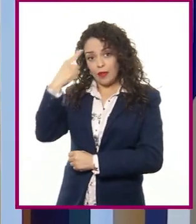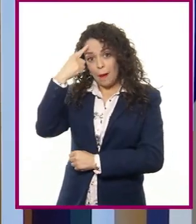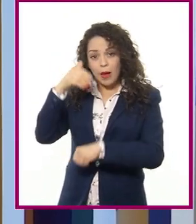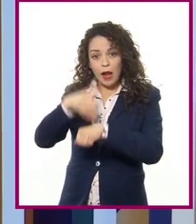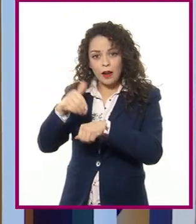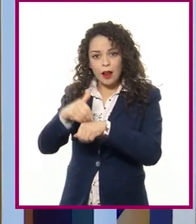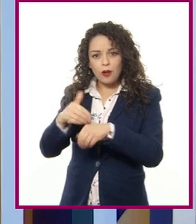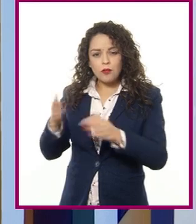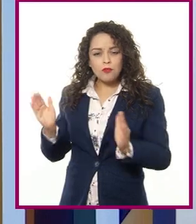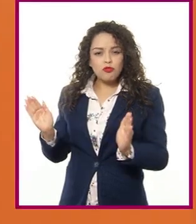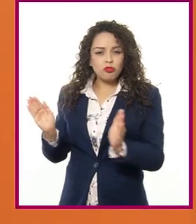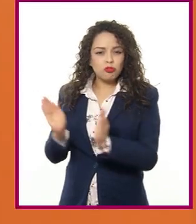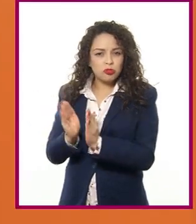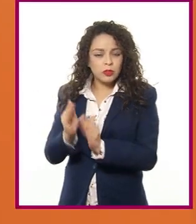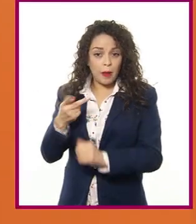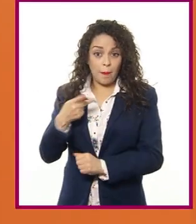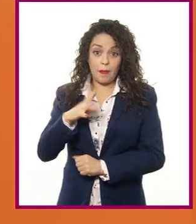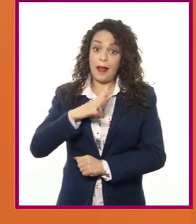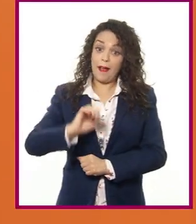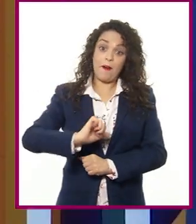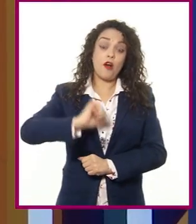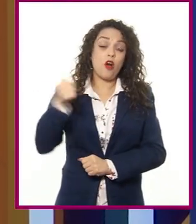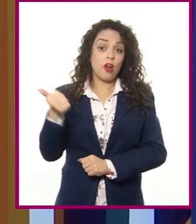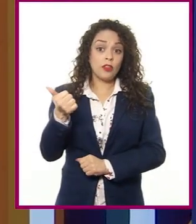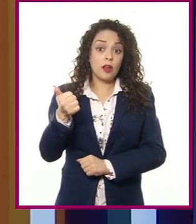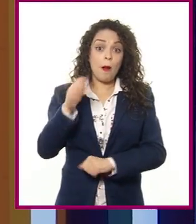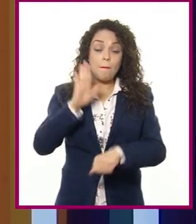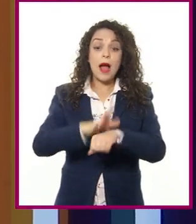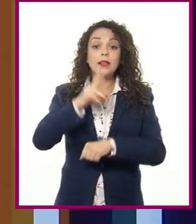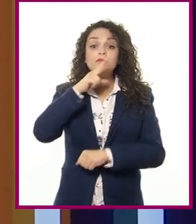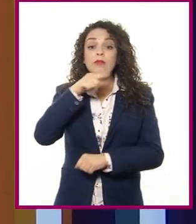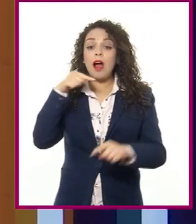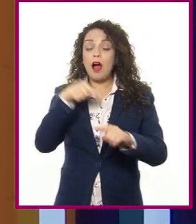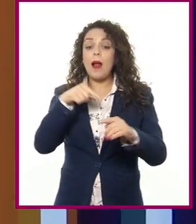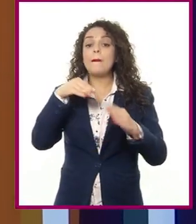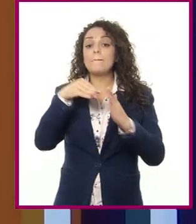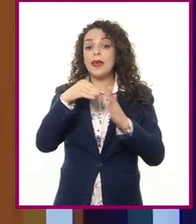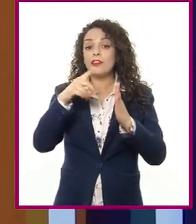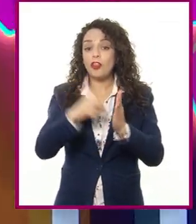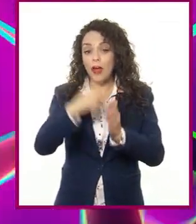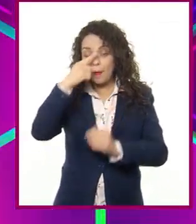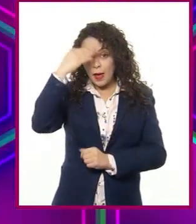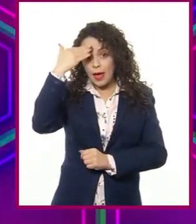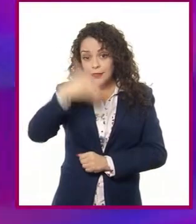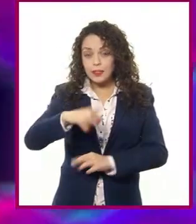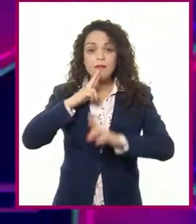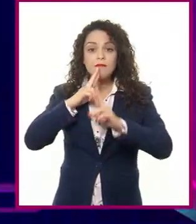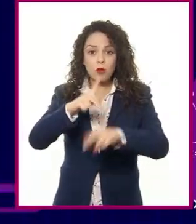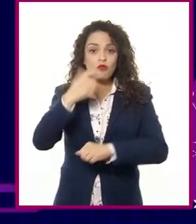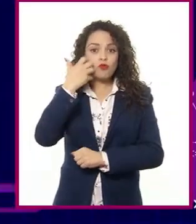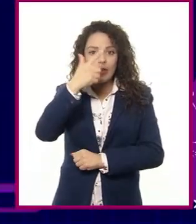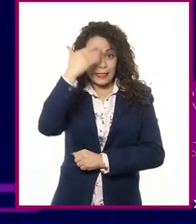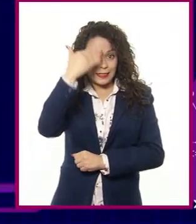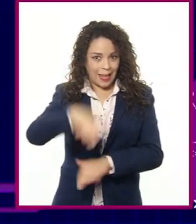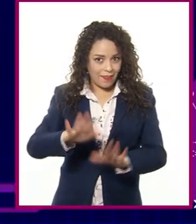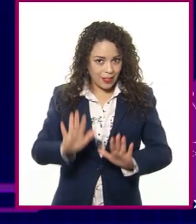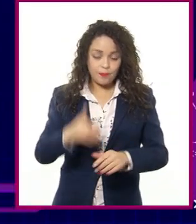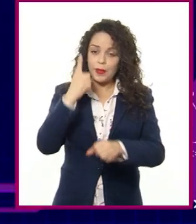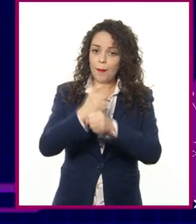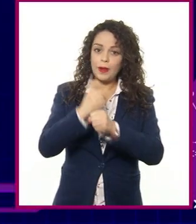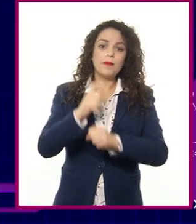Sin embargo, existe otro método más eficaz para obtener la respuesta que deseas conocer. Primero, se